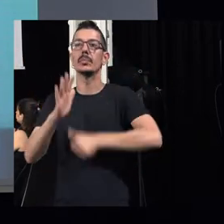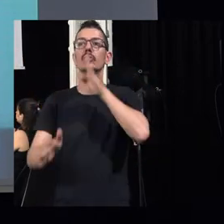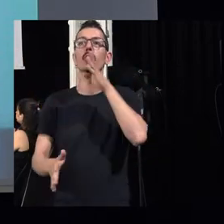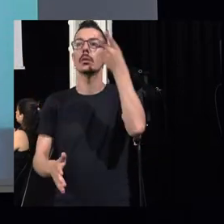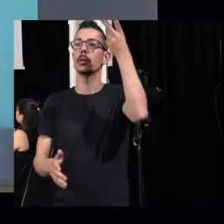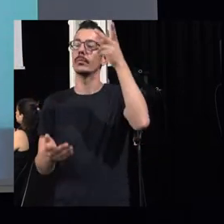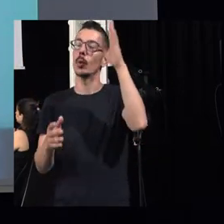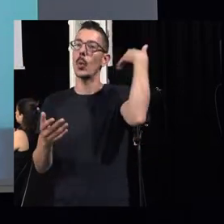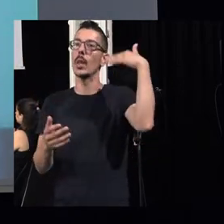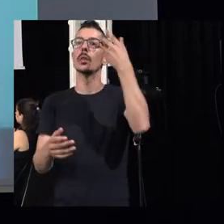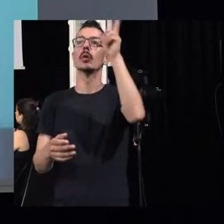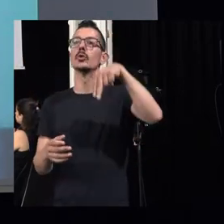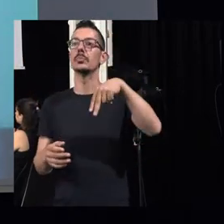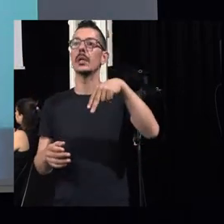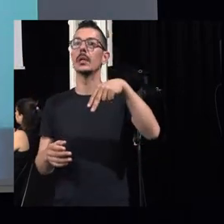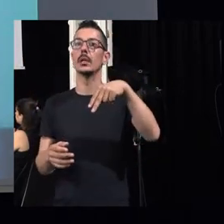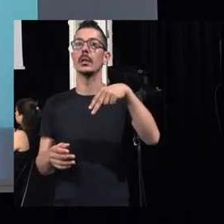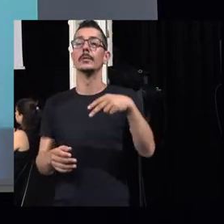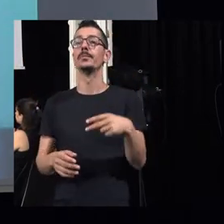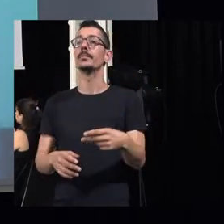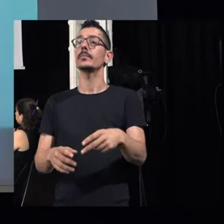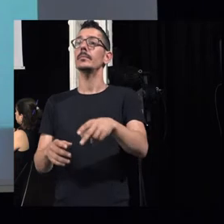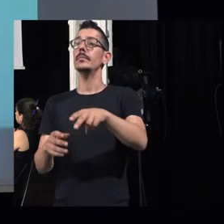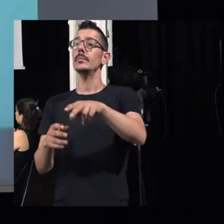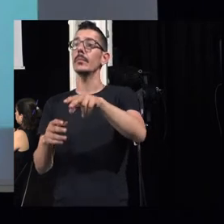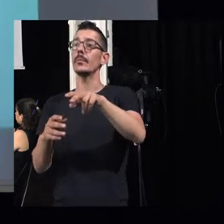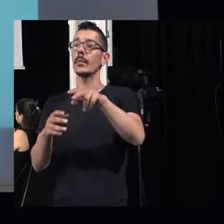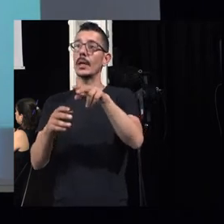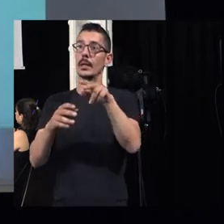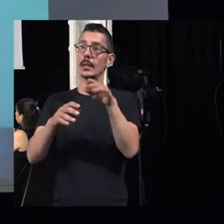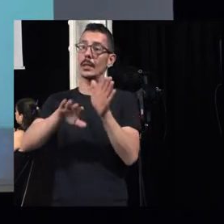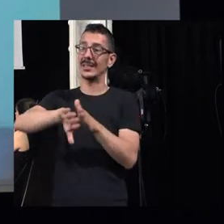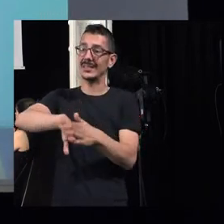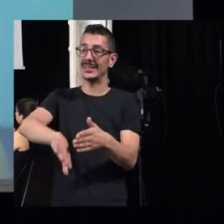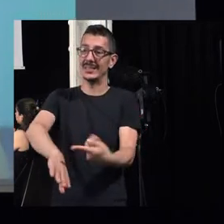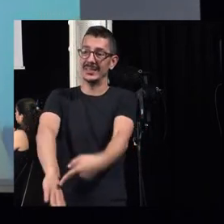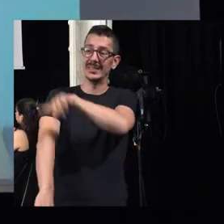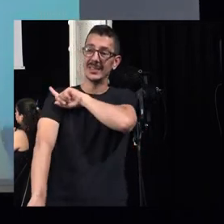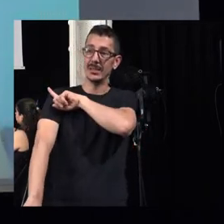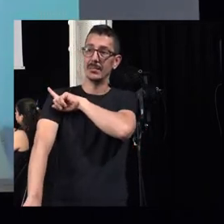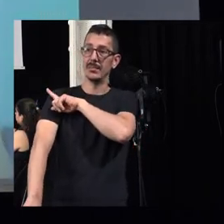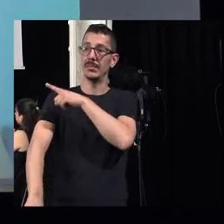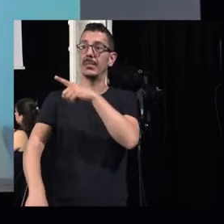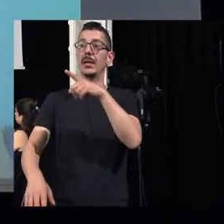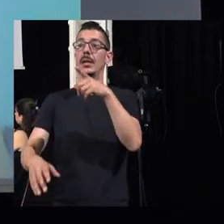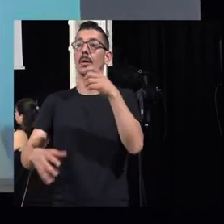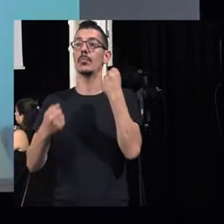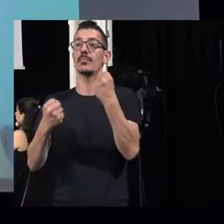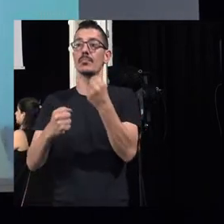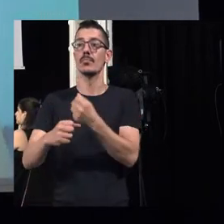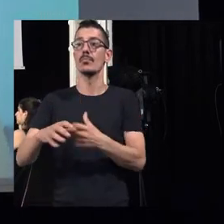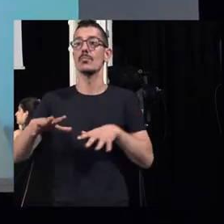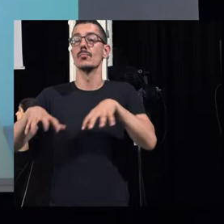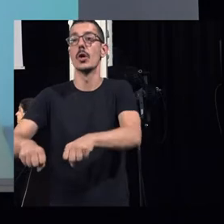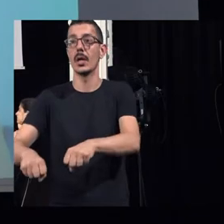en donde la extrema derecha subió al poder y estuve presa varias veces únicamente por no tener